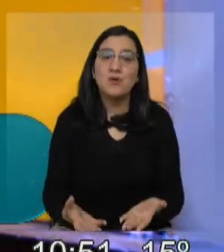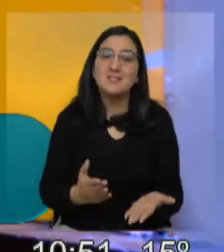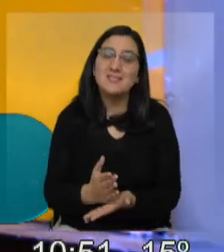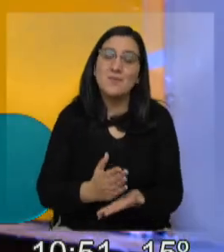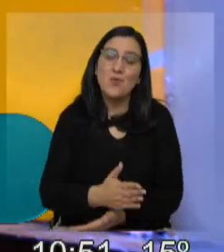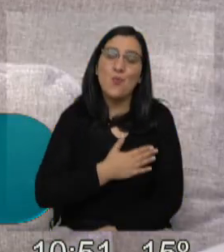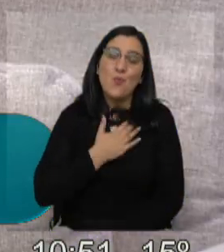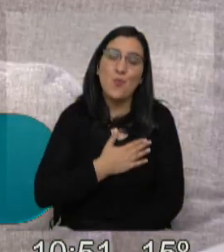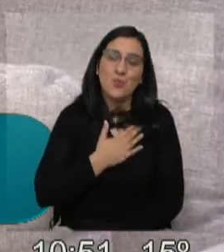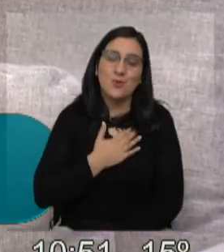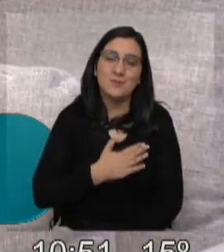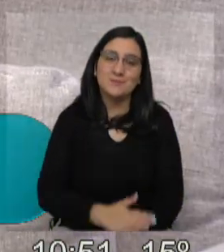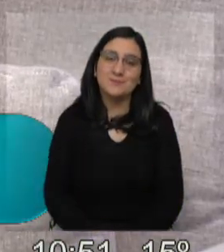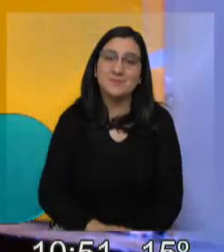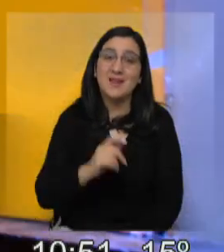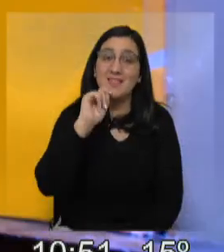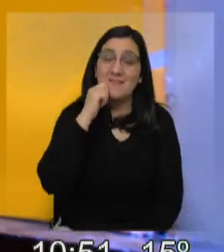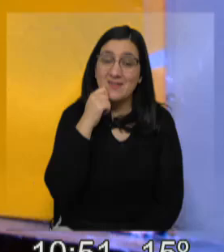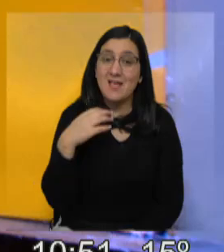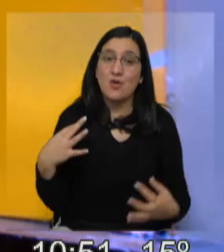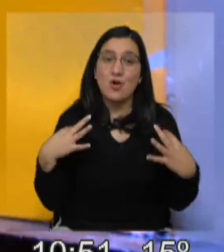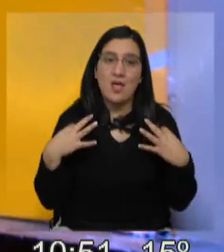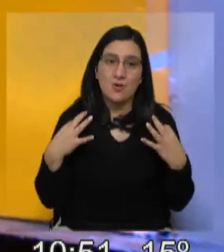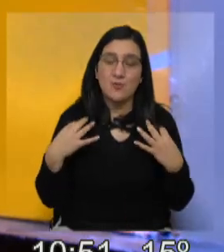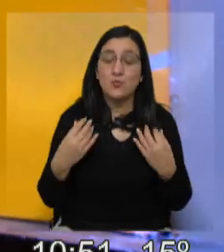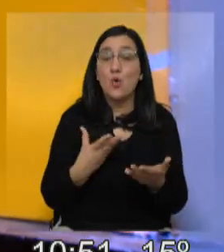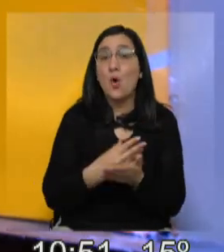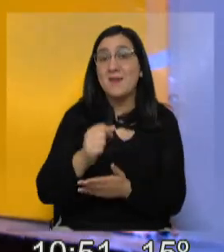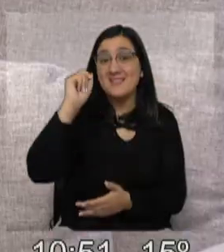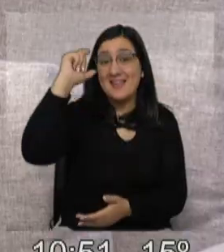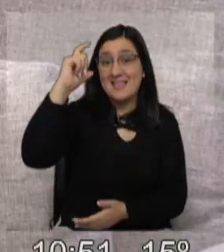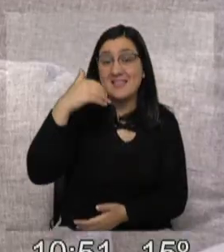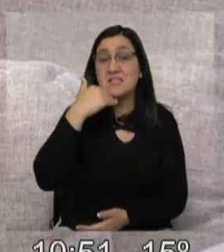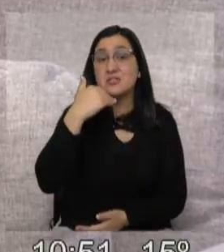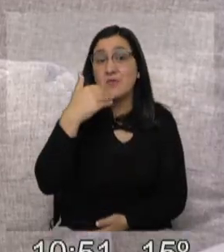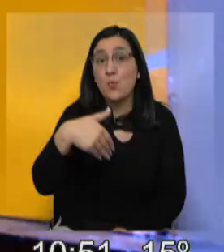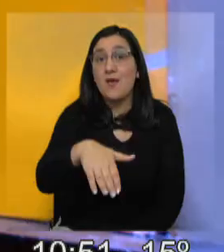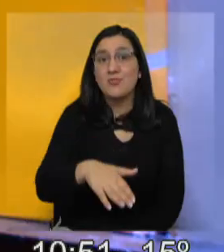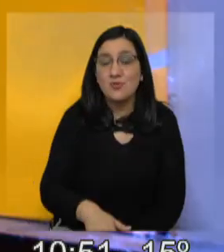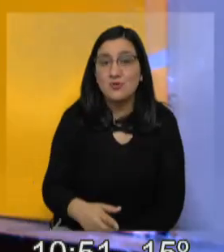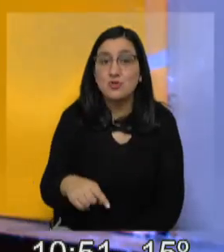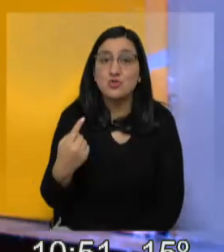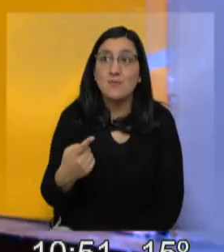gusto tenerte acá. Ustedes. Divina con esta ropa, con tu compra inteligente, de vaya a saber cuándo. Y nosotros nos vamos con otro inteligente.